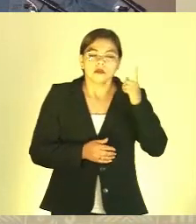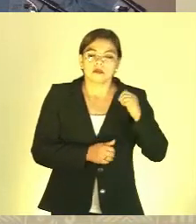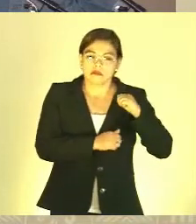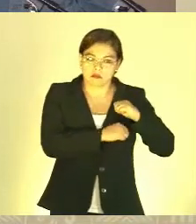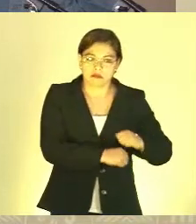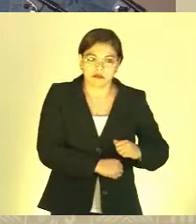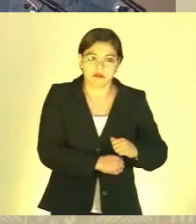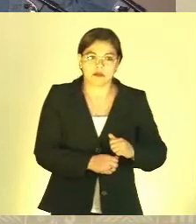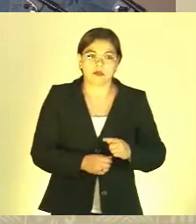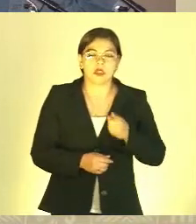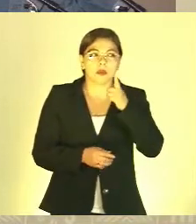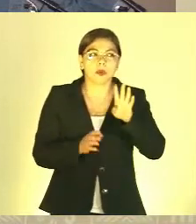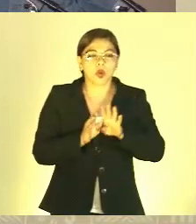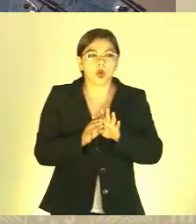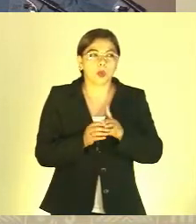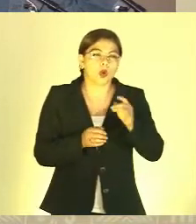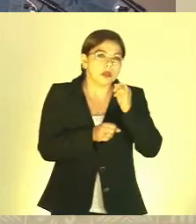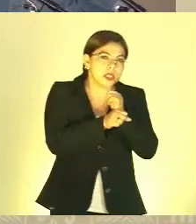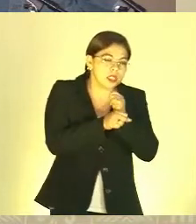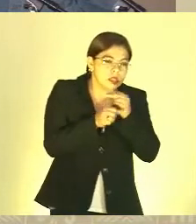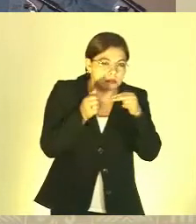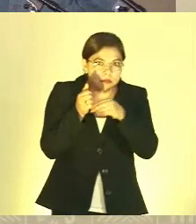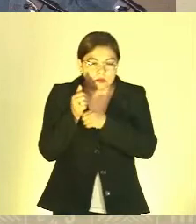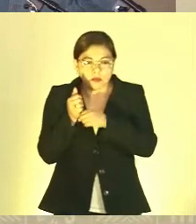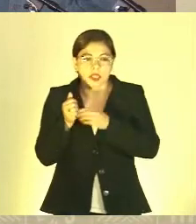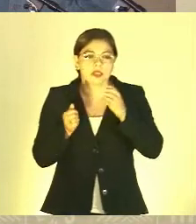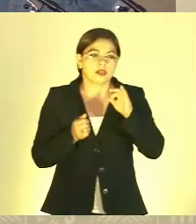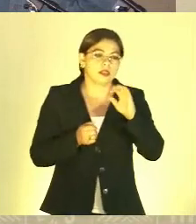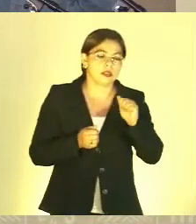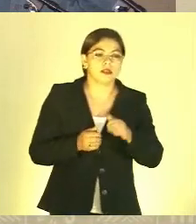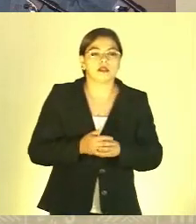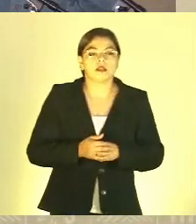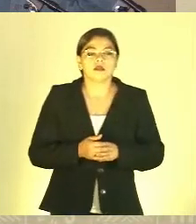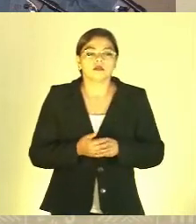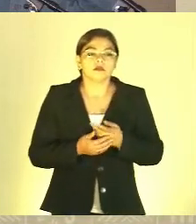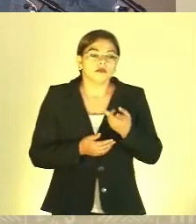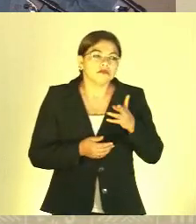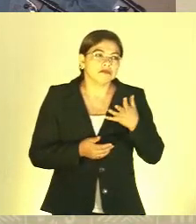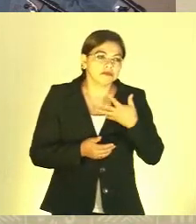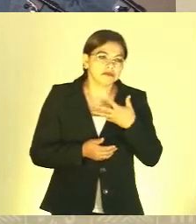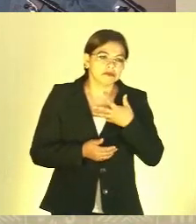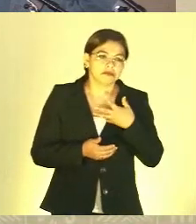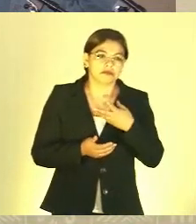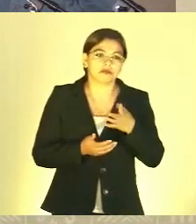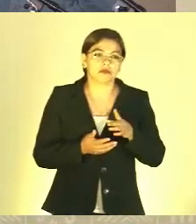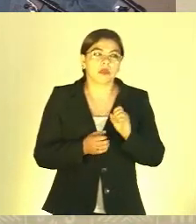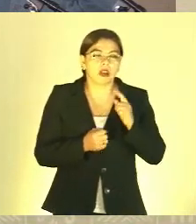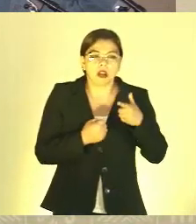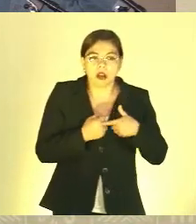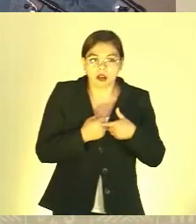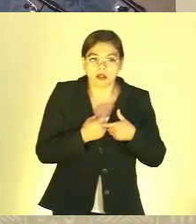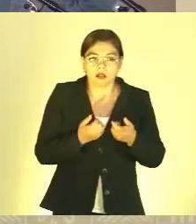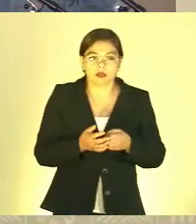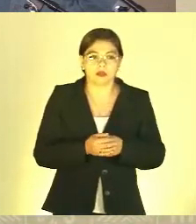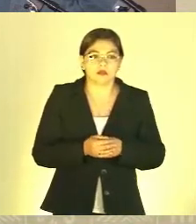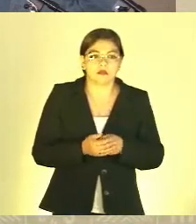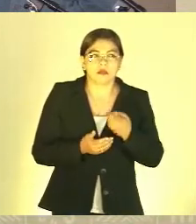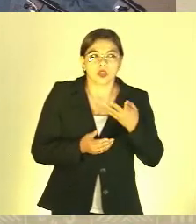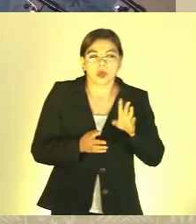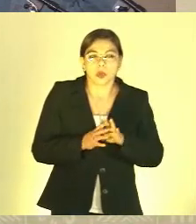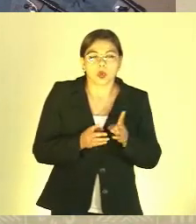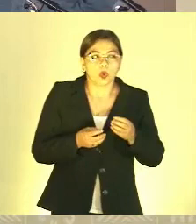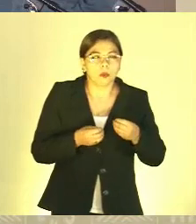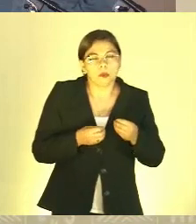las operaciones cubiertas de la CIA. Y lo sigo, hasta cuando llego, hay complot, ¿no?, pero eso lo